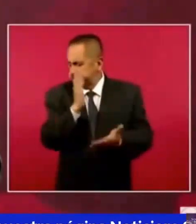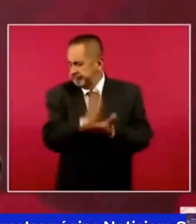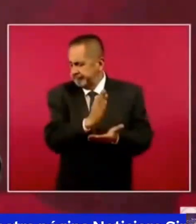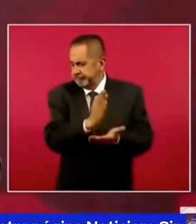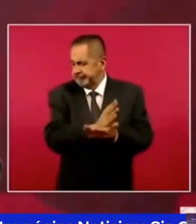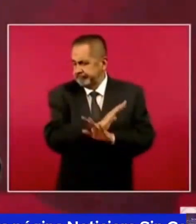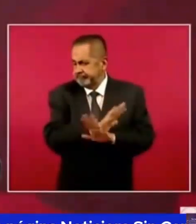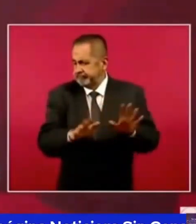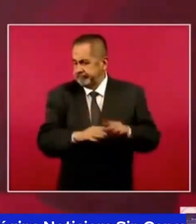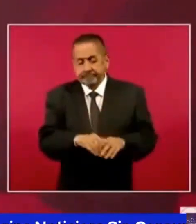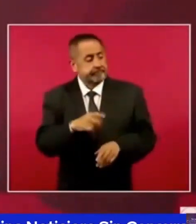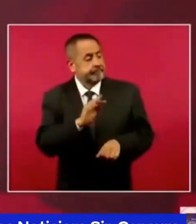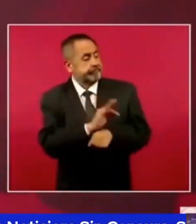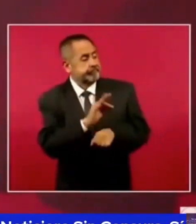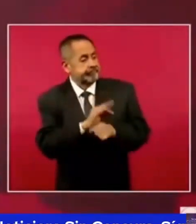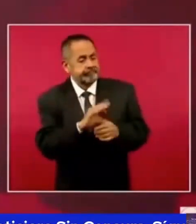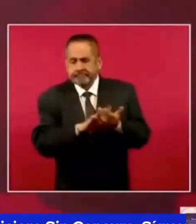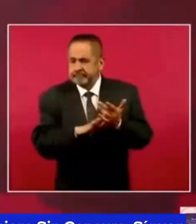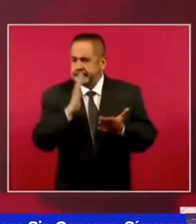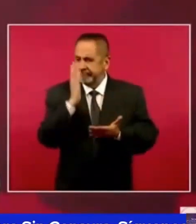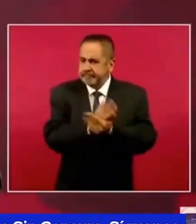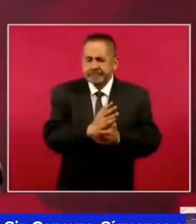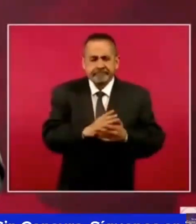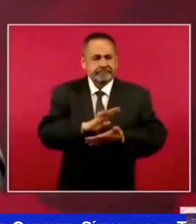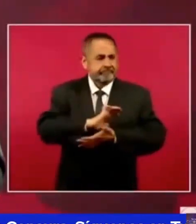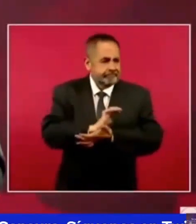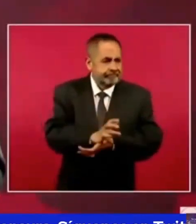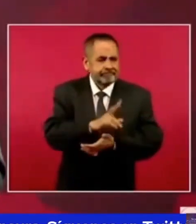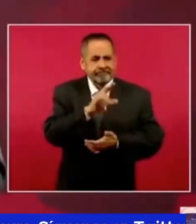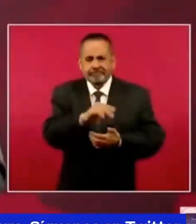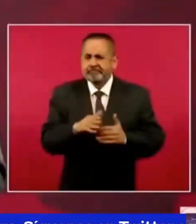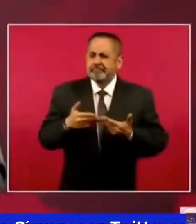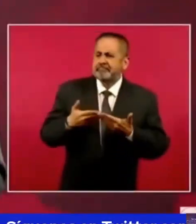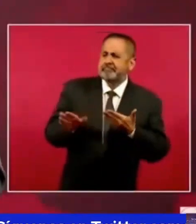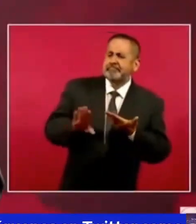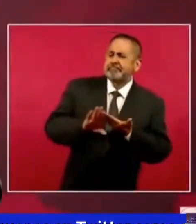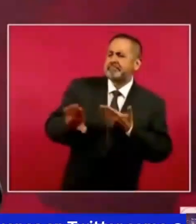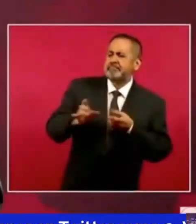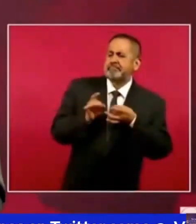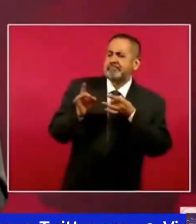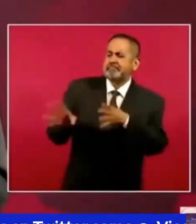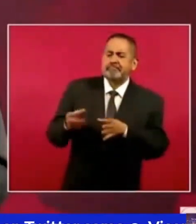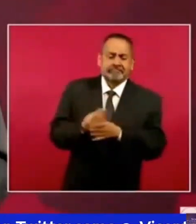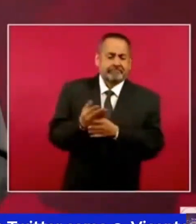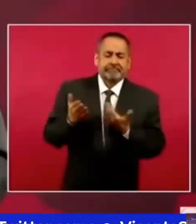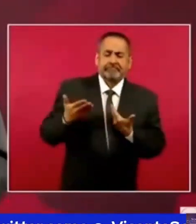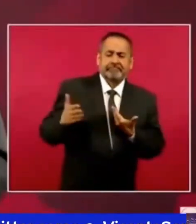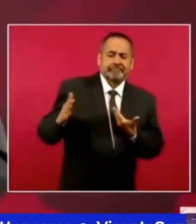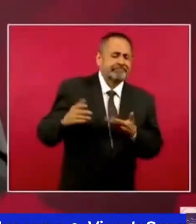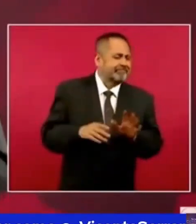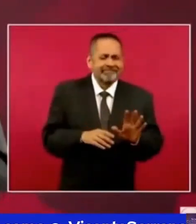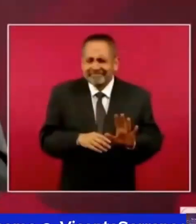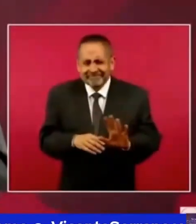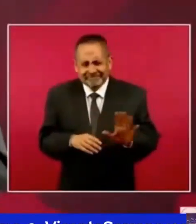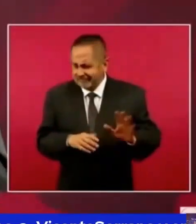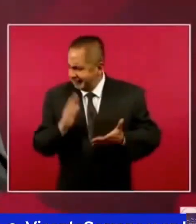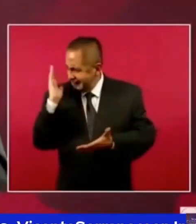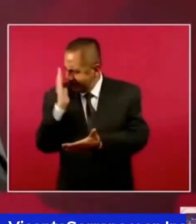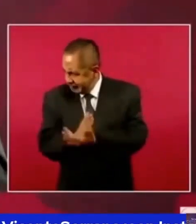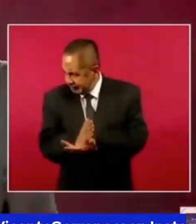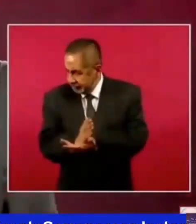los privilegios, con la corrupción, con la discriminación, con el racismo, con el clasismo?